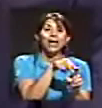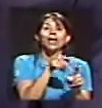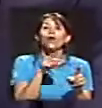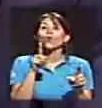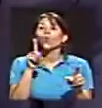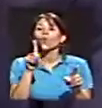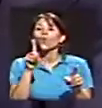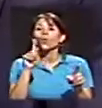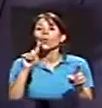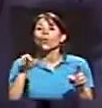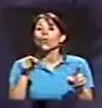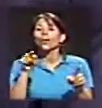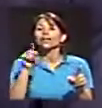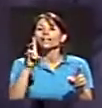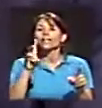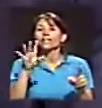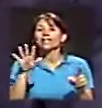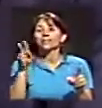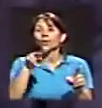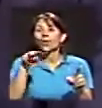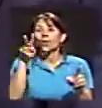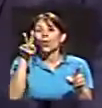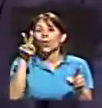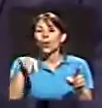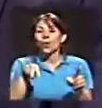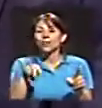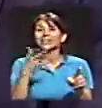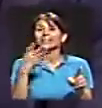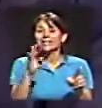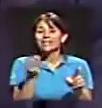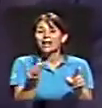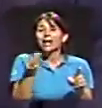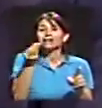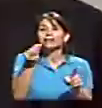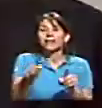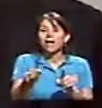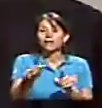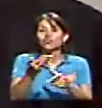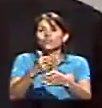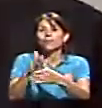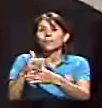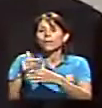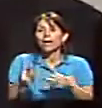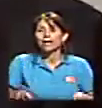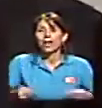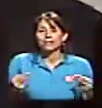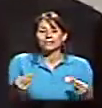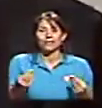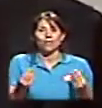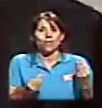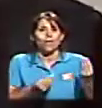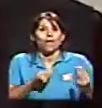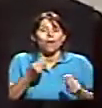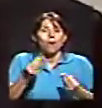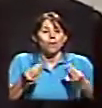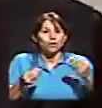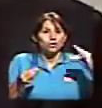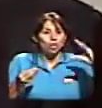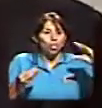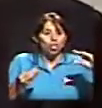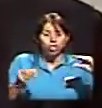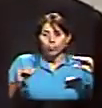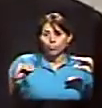1.75 colones en gasto. Eso no es sostenible. Ciertamente eso nos lleva a tener que tomar